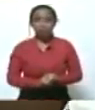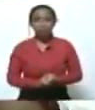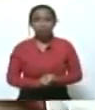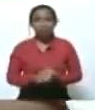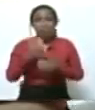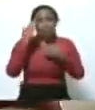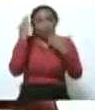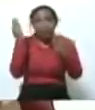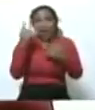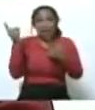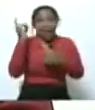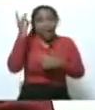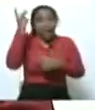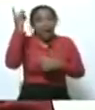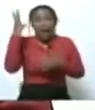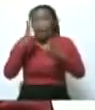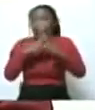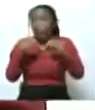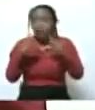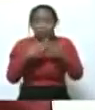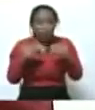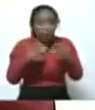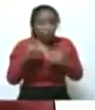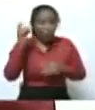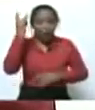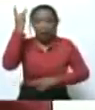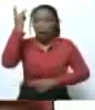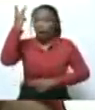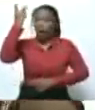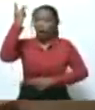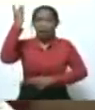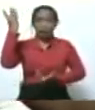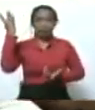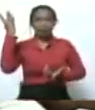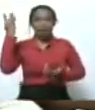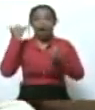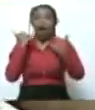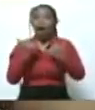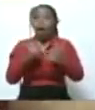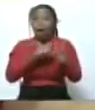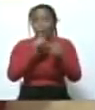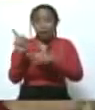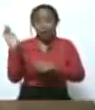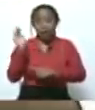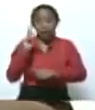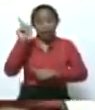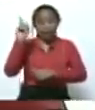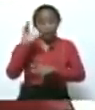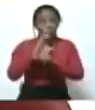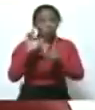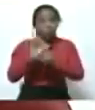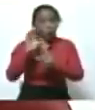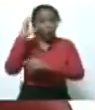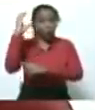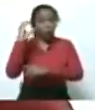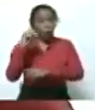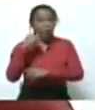No, es que se las inventan de todas se las inventan. Ahora, que eso venga desde Colombia,